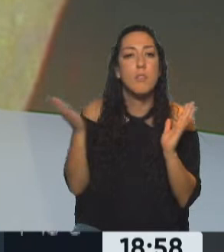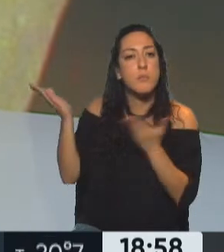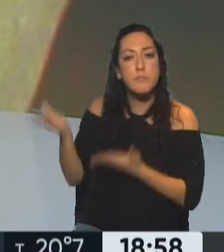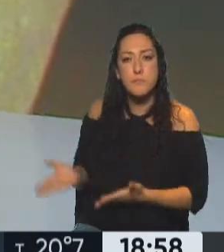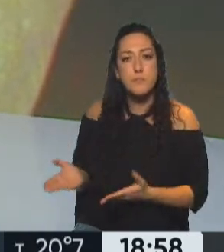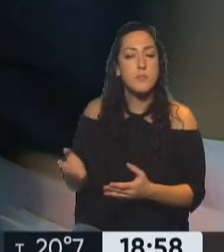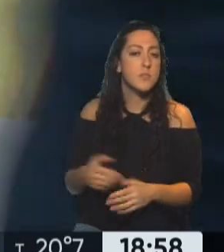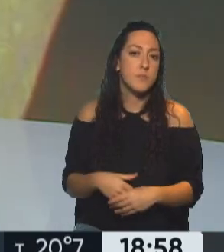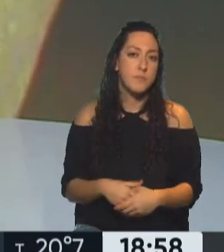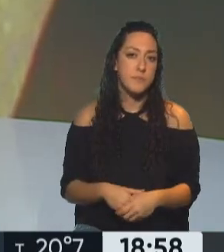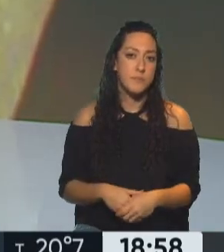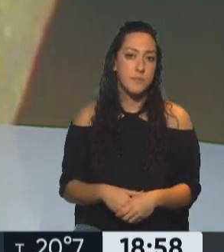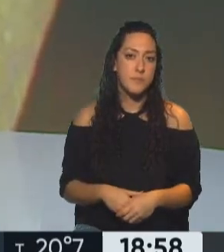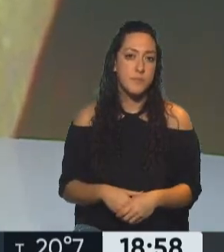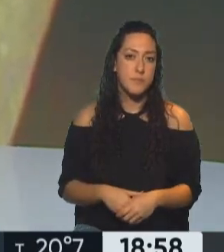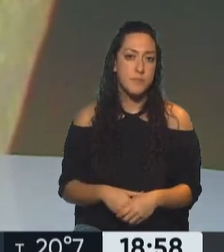siempre